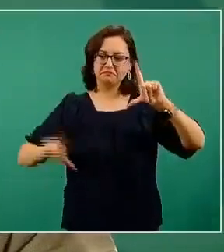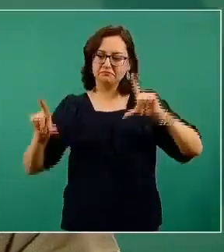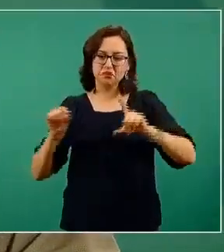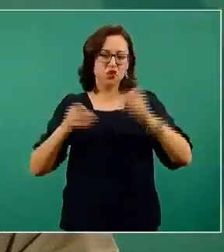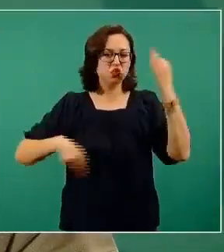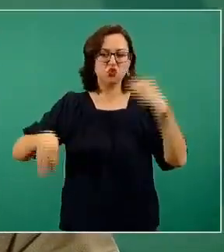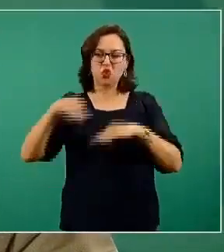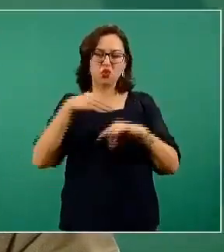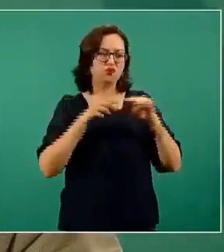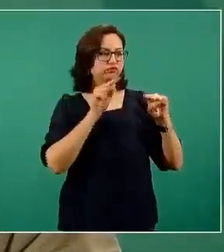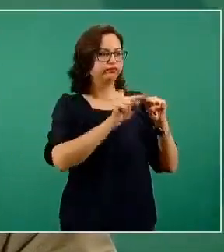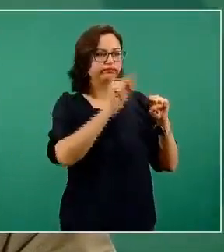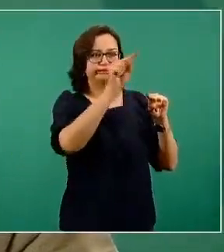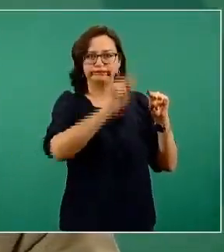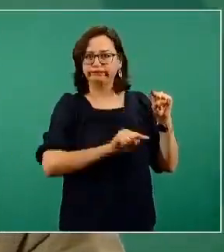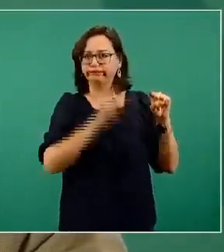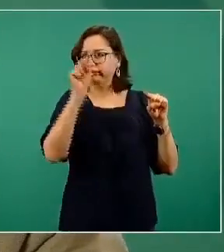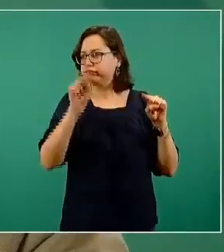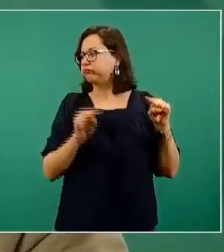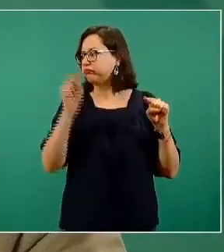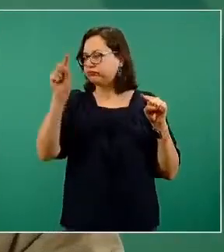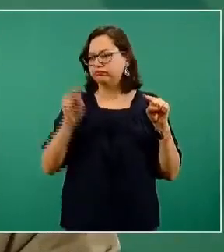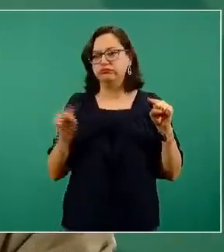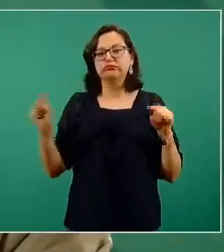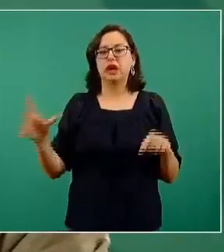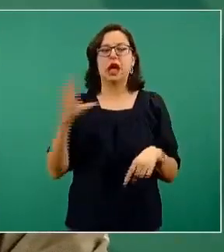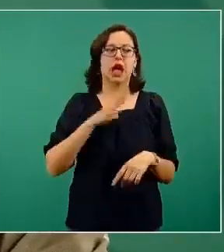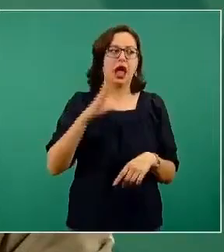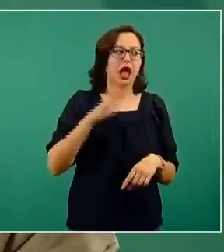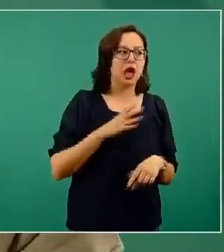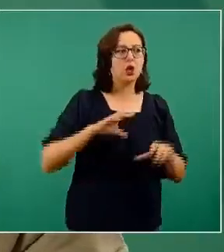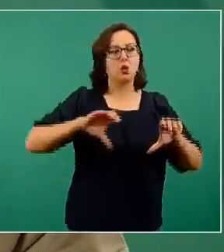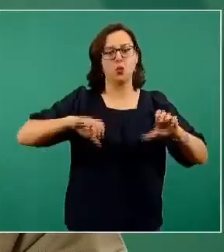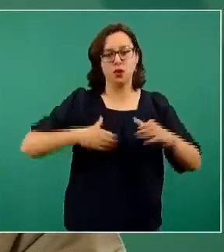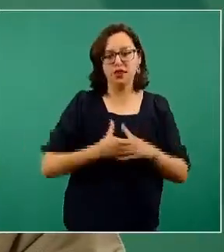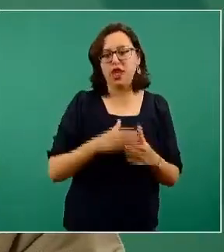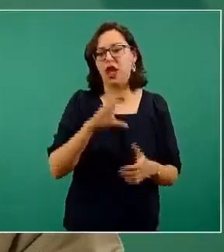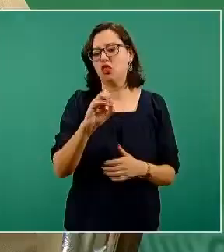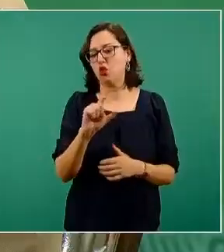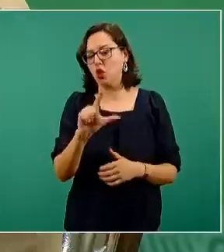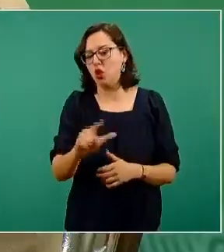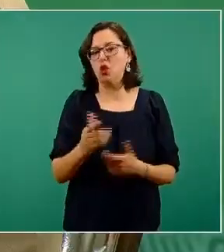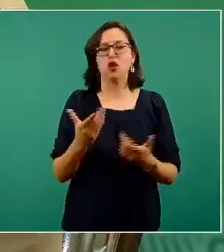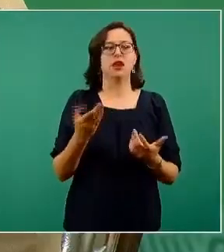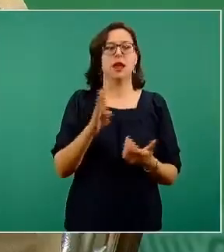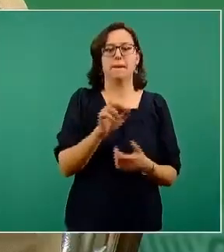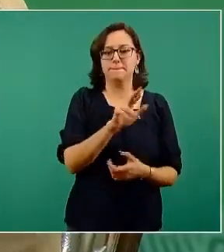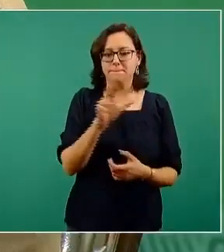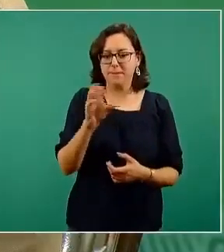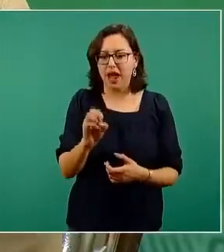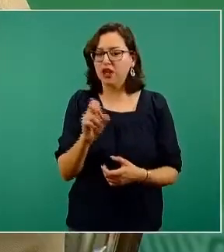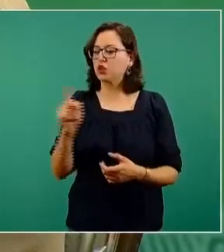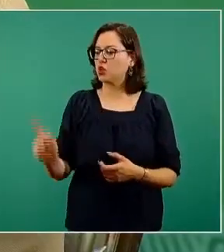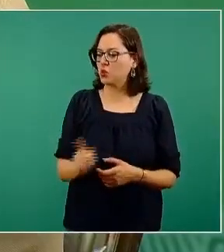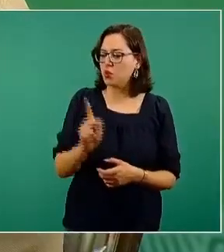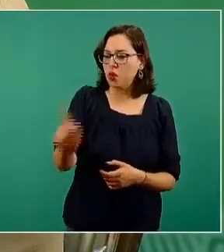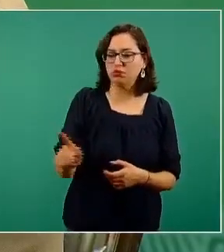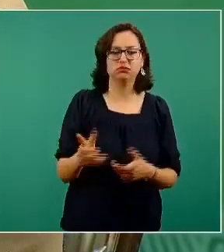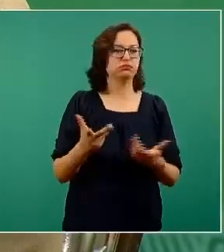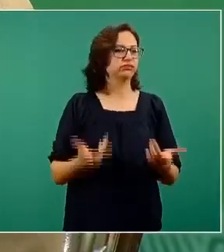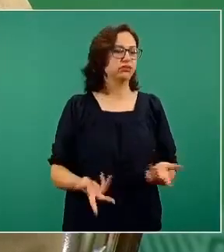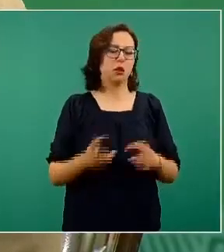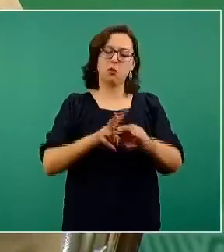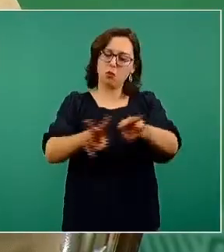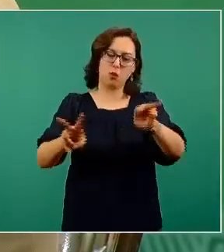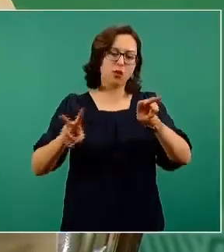comunidades, barrios, colonias, pueblos que tienen un gran abandono por el sector de muchos años y